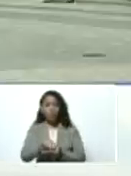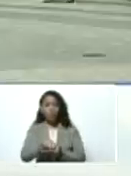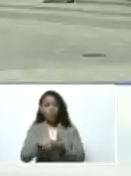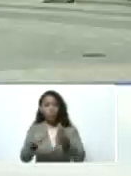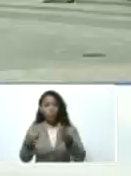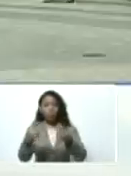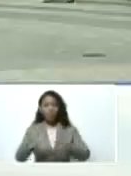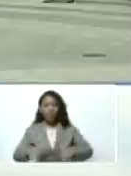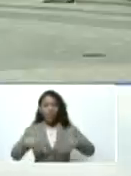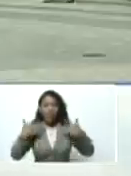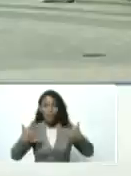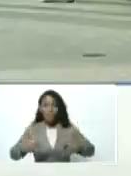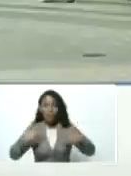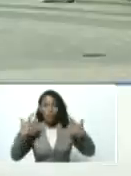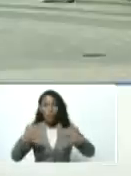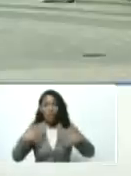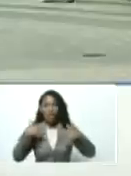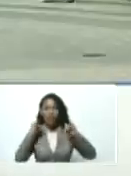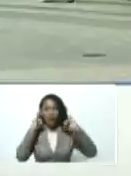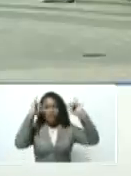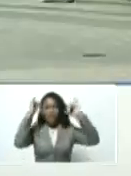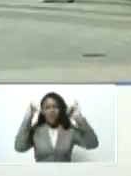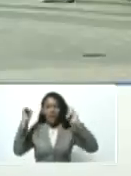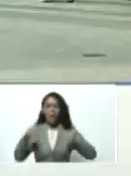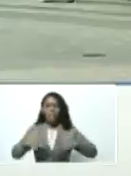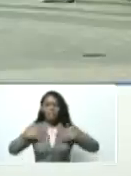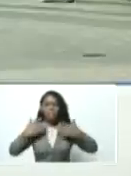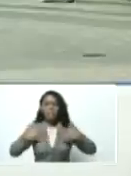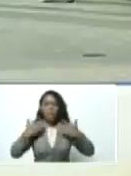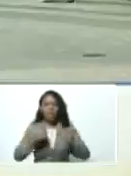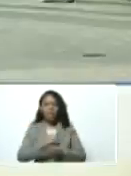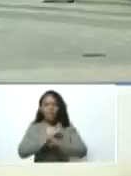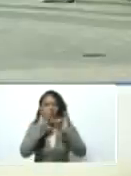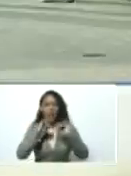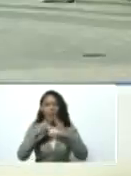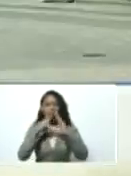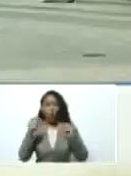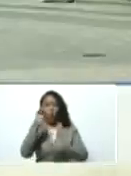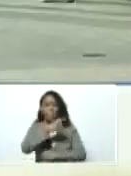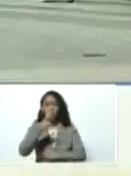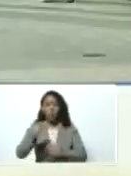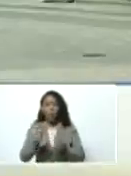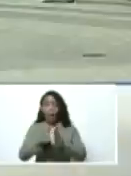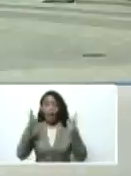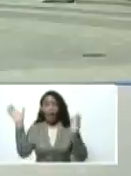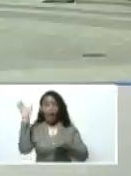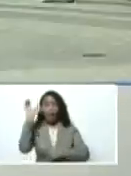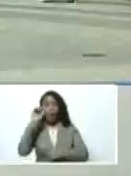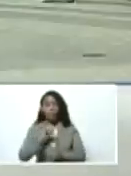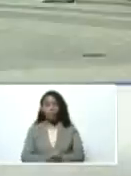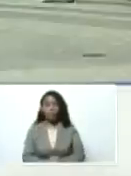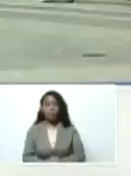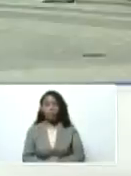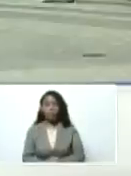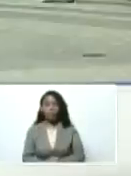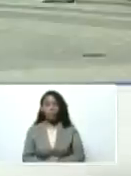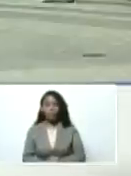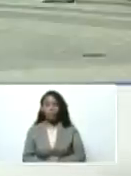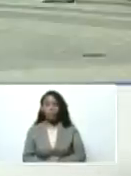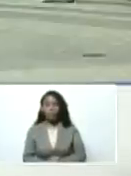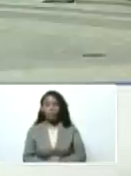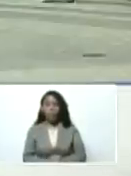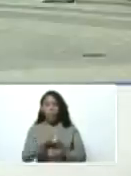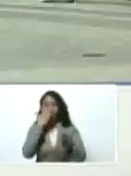entretenimiento, de rumba, de diversión de toda la gente de la Gran Caracas, en la